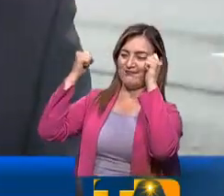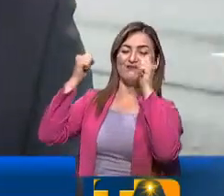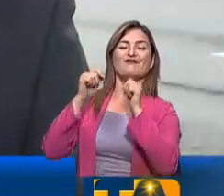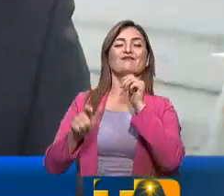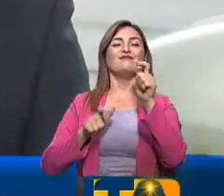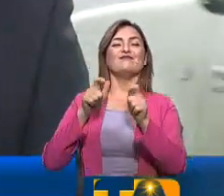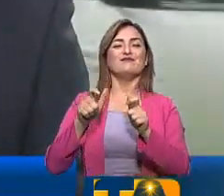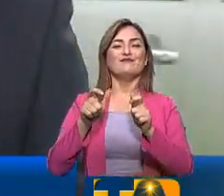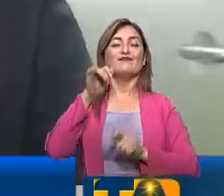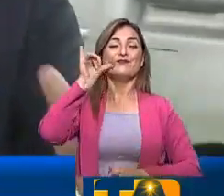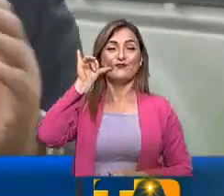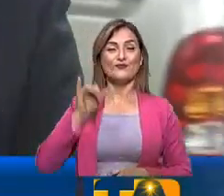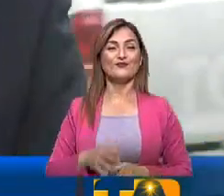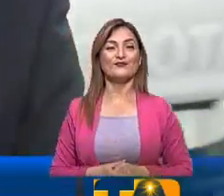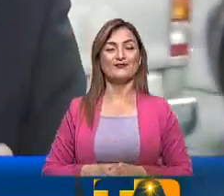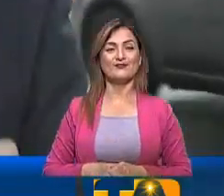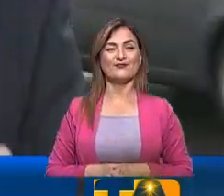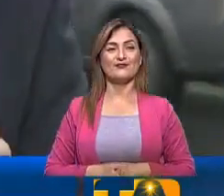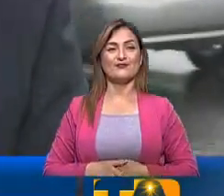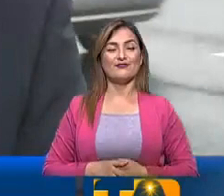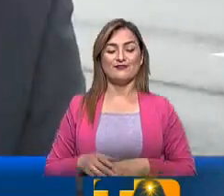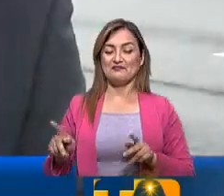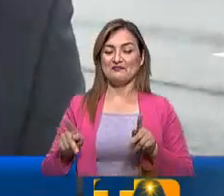público en Sangolquí. Así están los